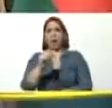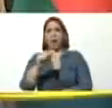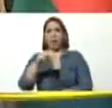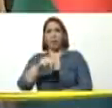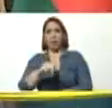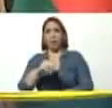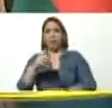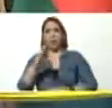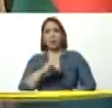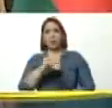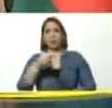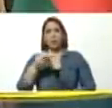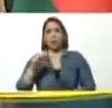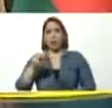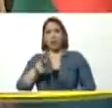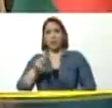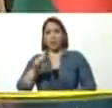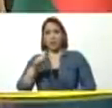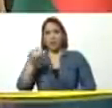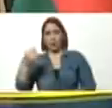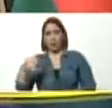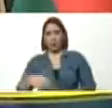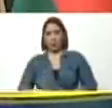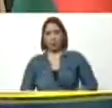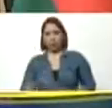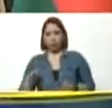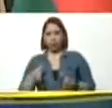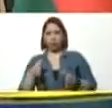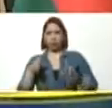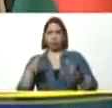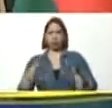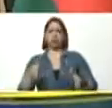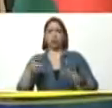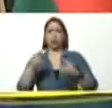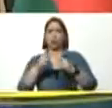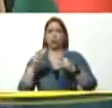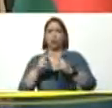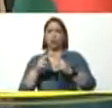a la ruta que él conoce, la ruta de Belarus.